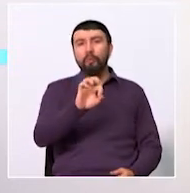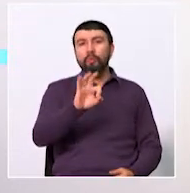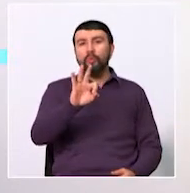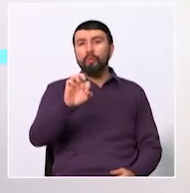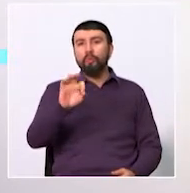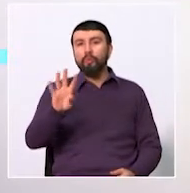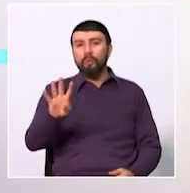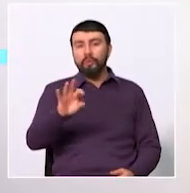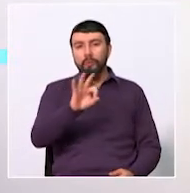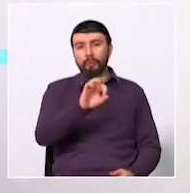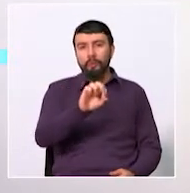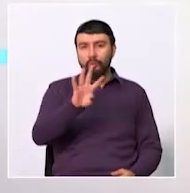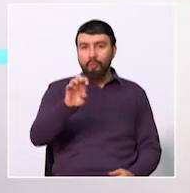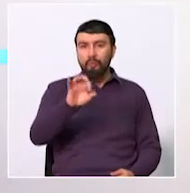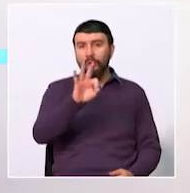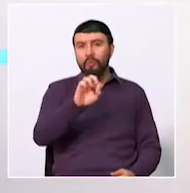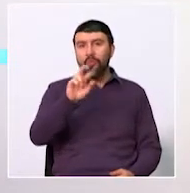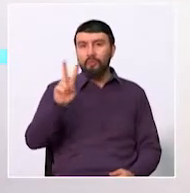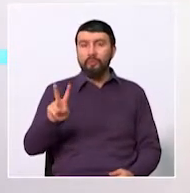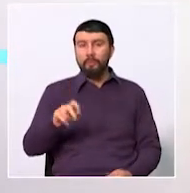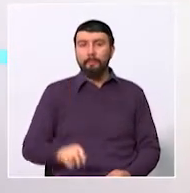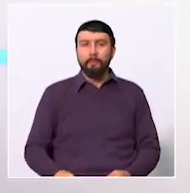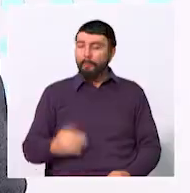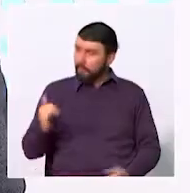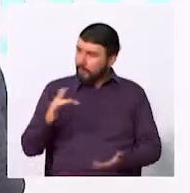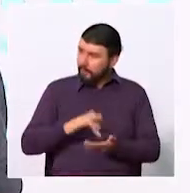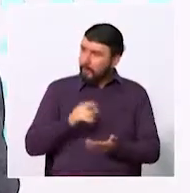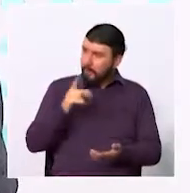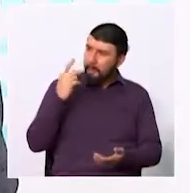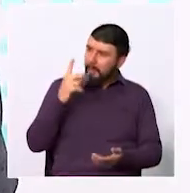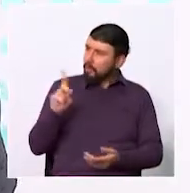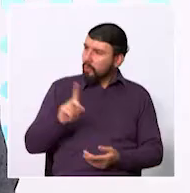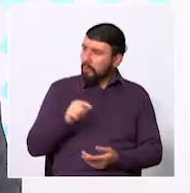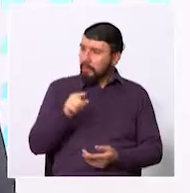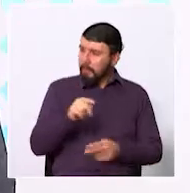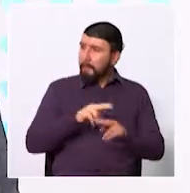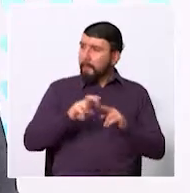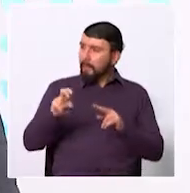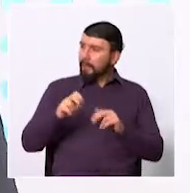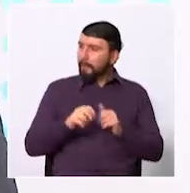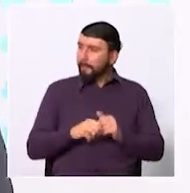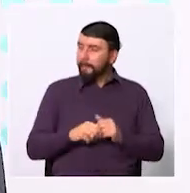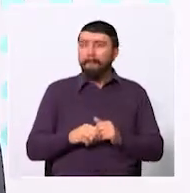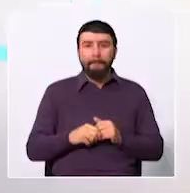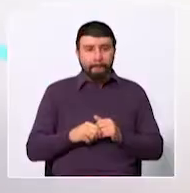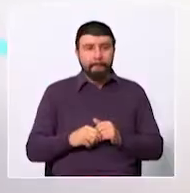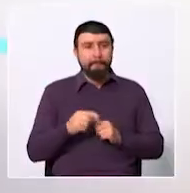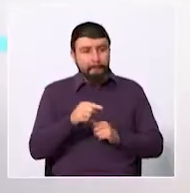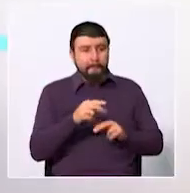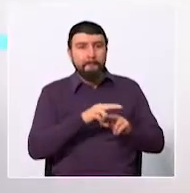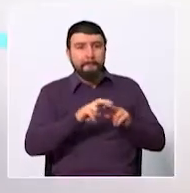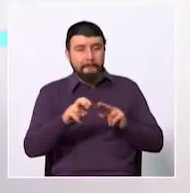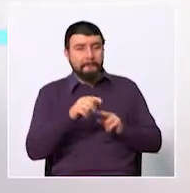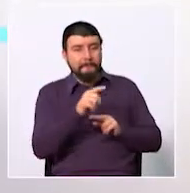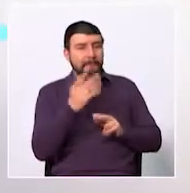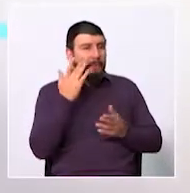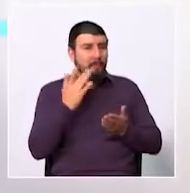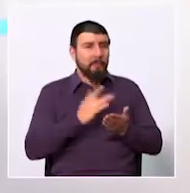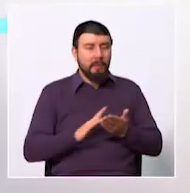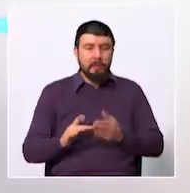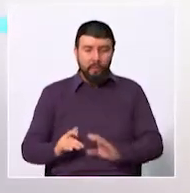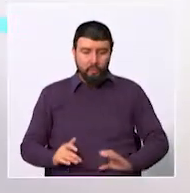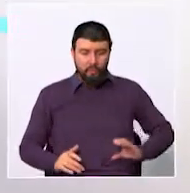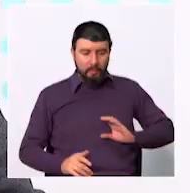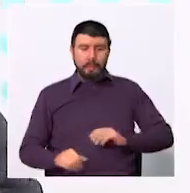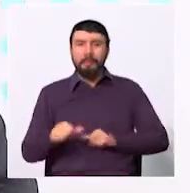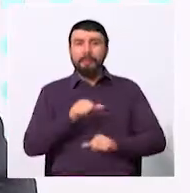48 98 que se no se hacen peligros en manizales si en pereira se hace la limpieza de colon con recambio